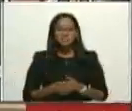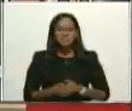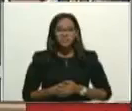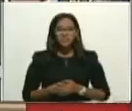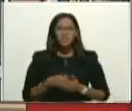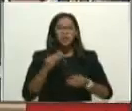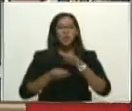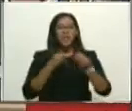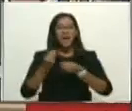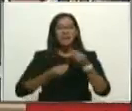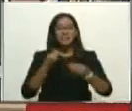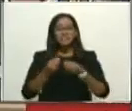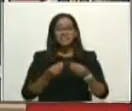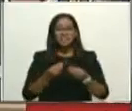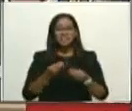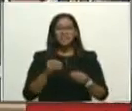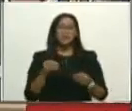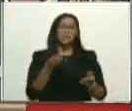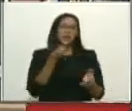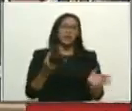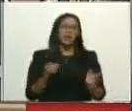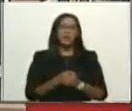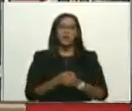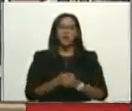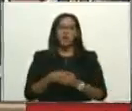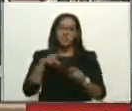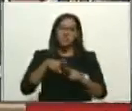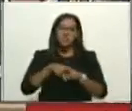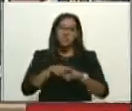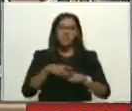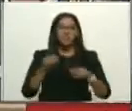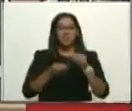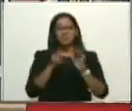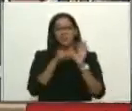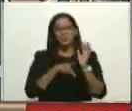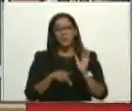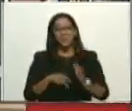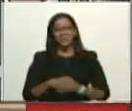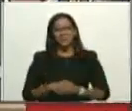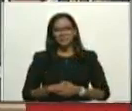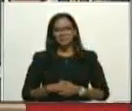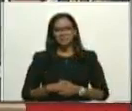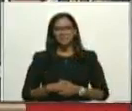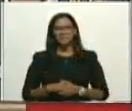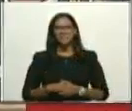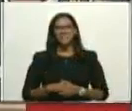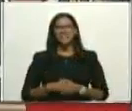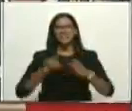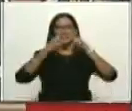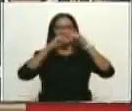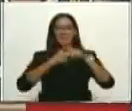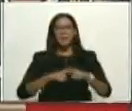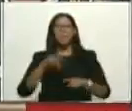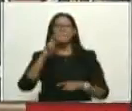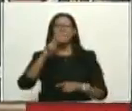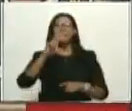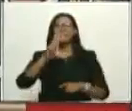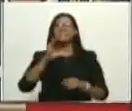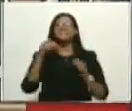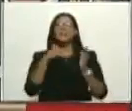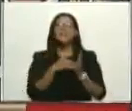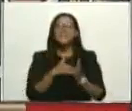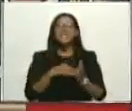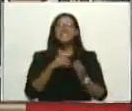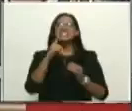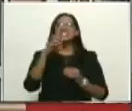hacen los torturadores que hacen el programa. Eso equivale a 23.100 horas